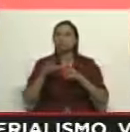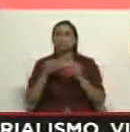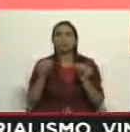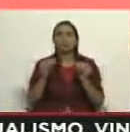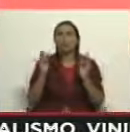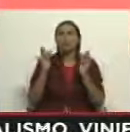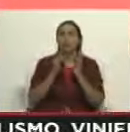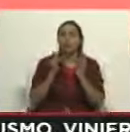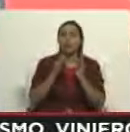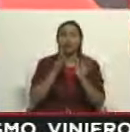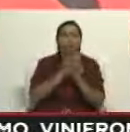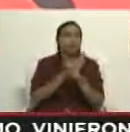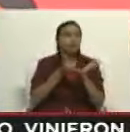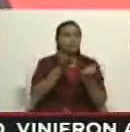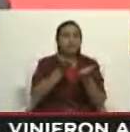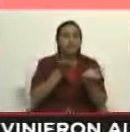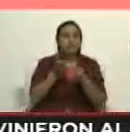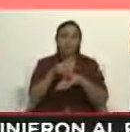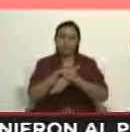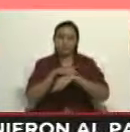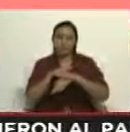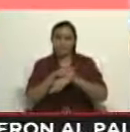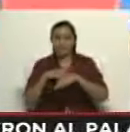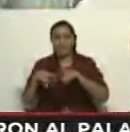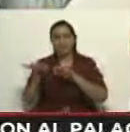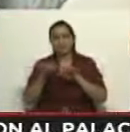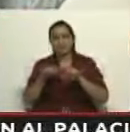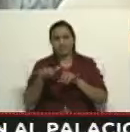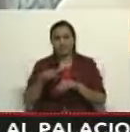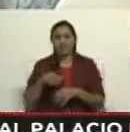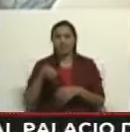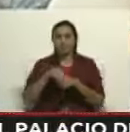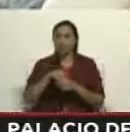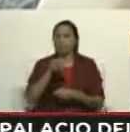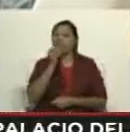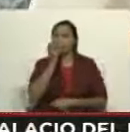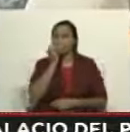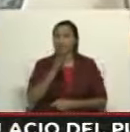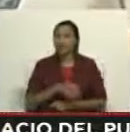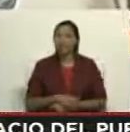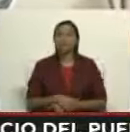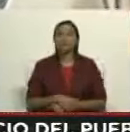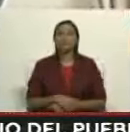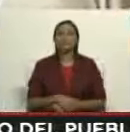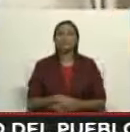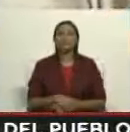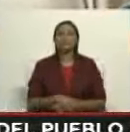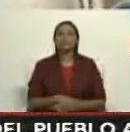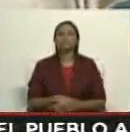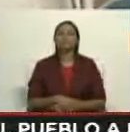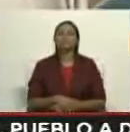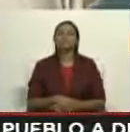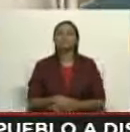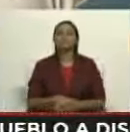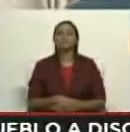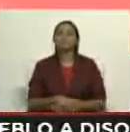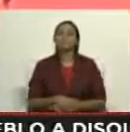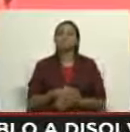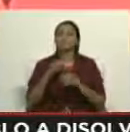los servicios del Ministerio de la Secretaría. En ese cargo, pues nosotros teníamos